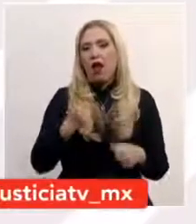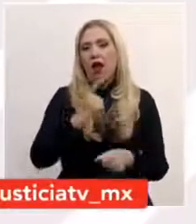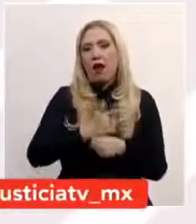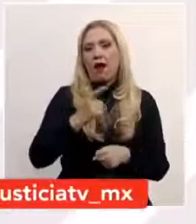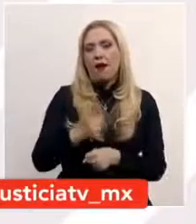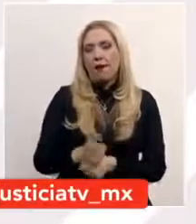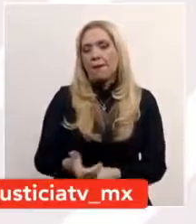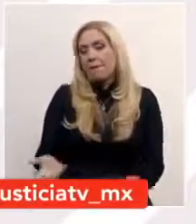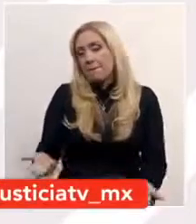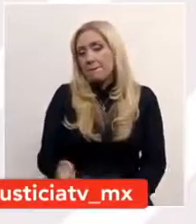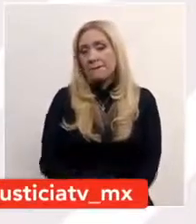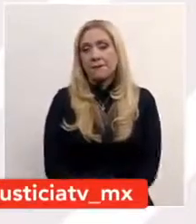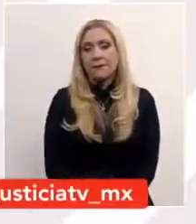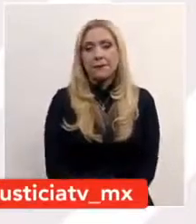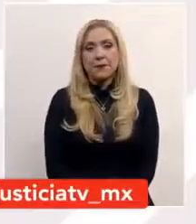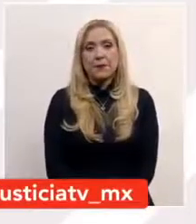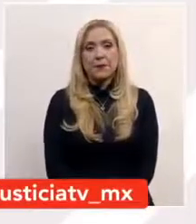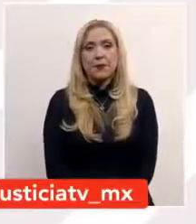que ir.